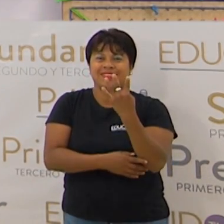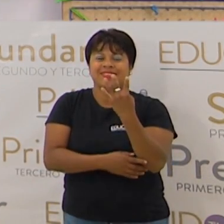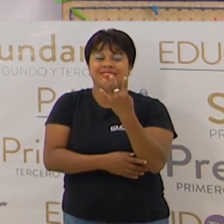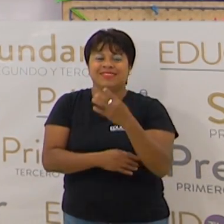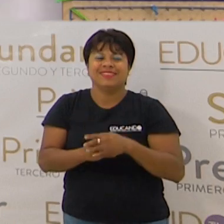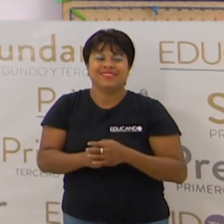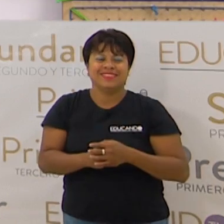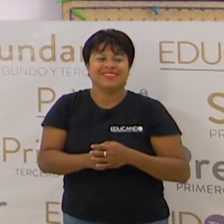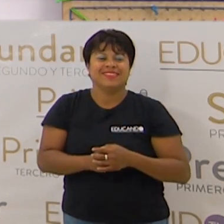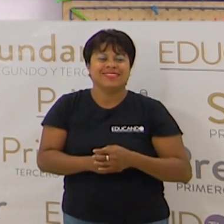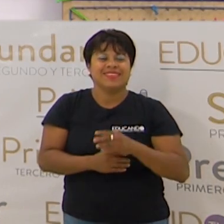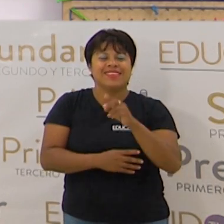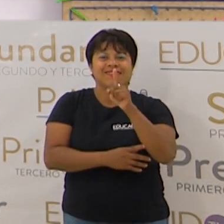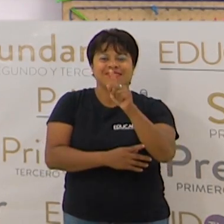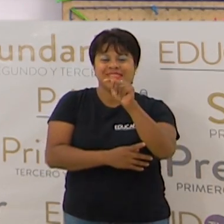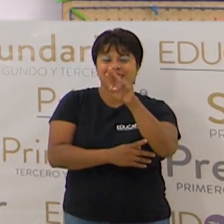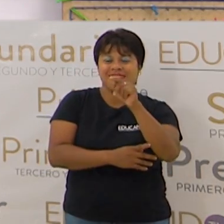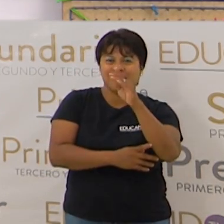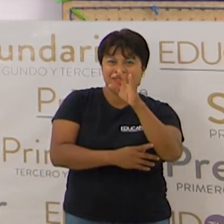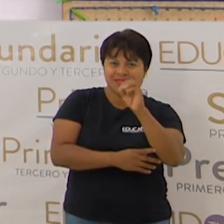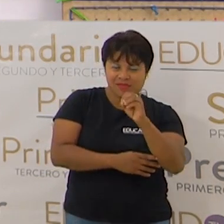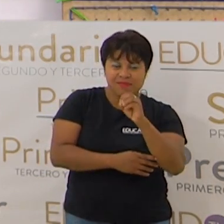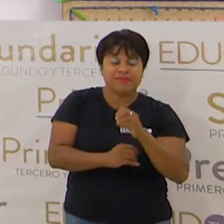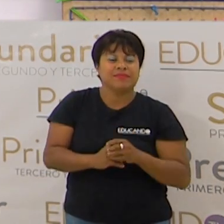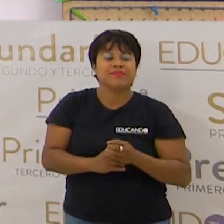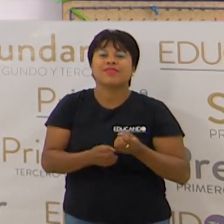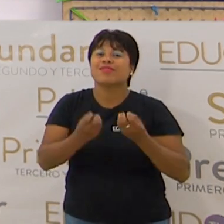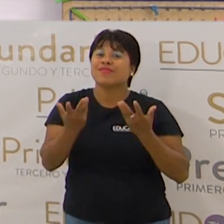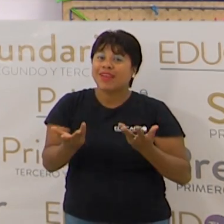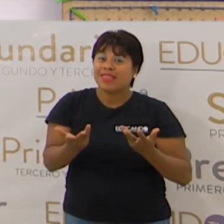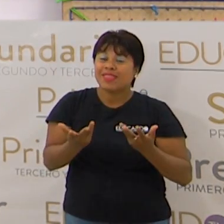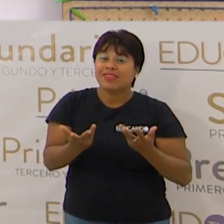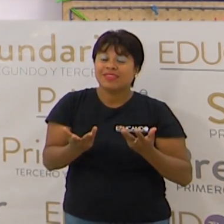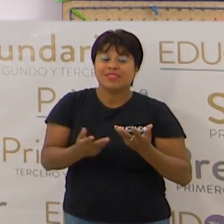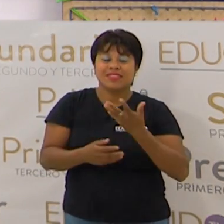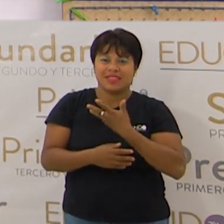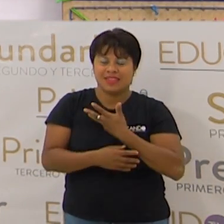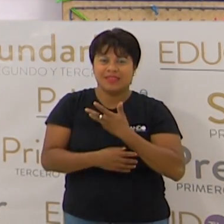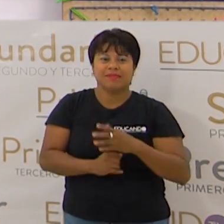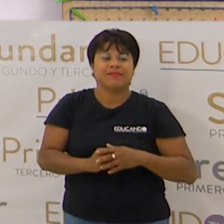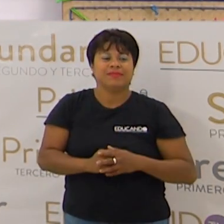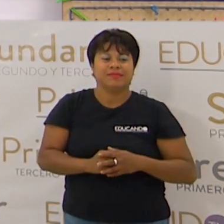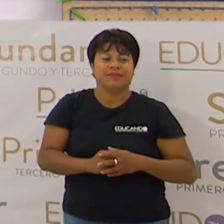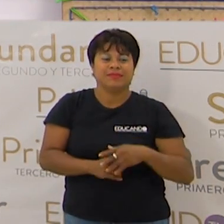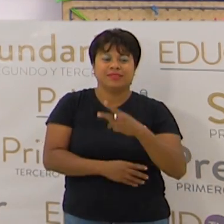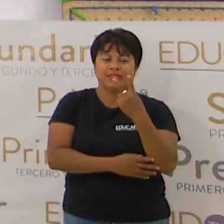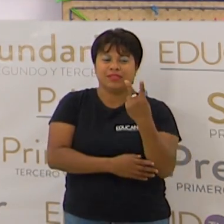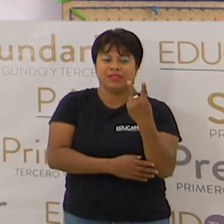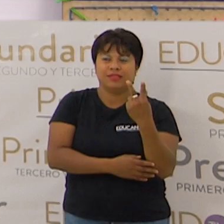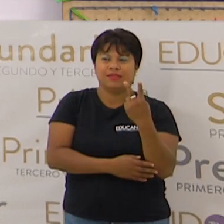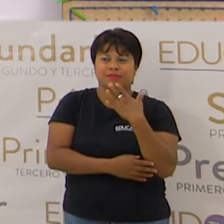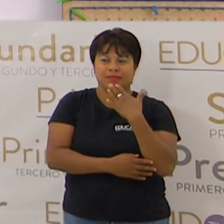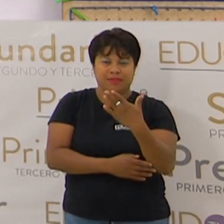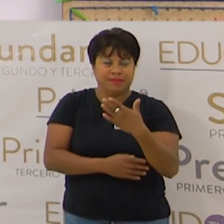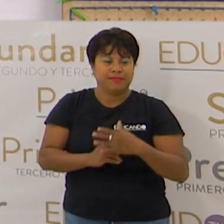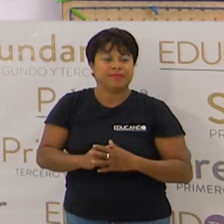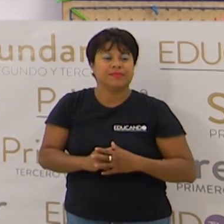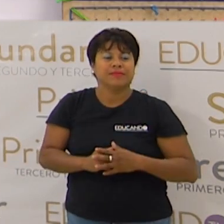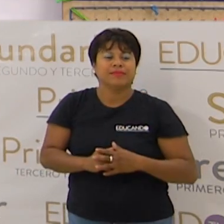4, muy bien. Un trapecio rectángulo, ¿cuántas diagonales tiene? 2, muy